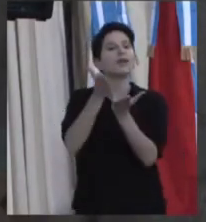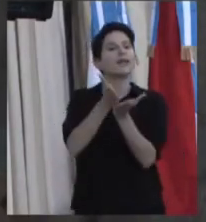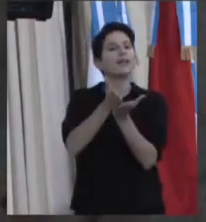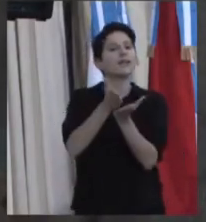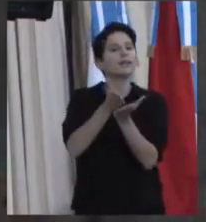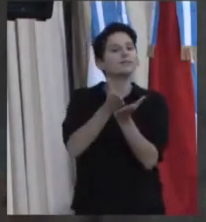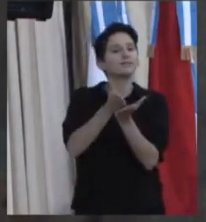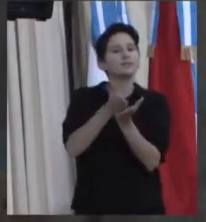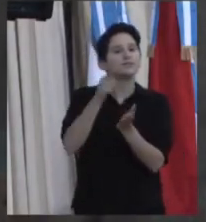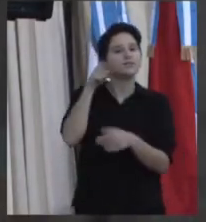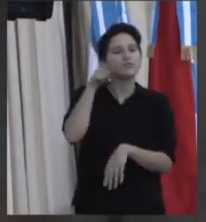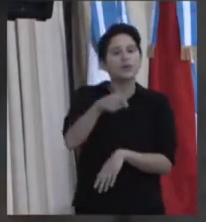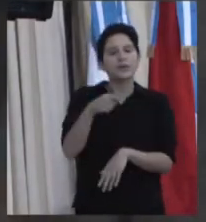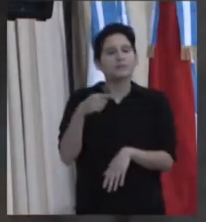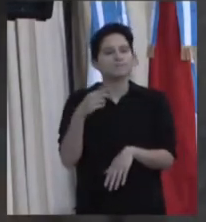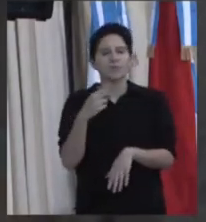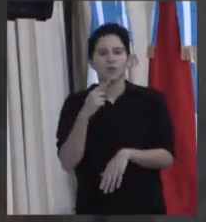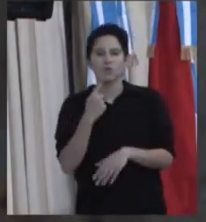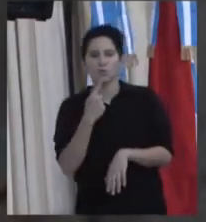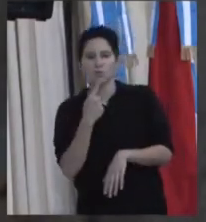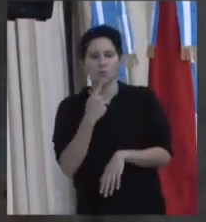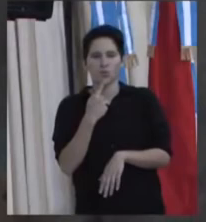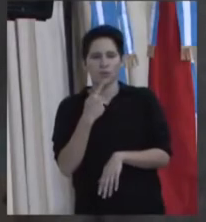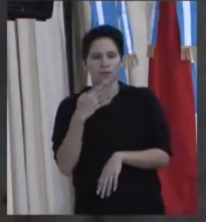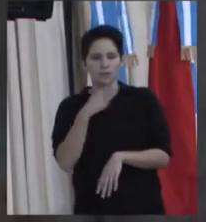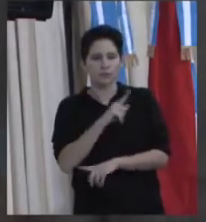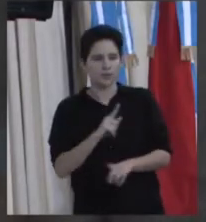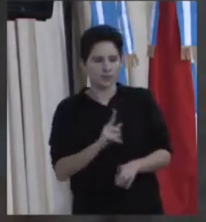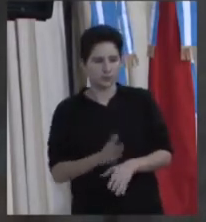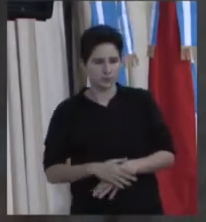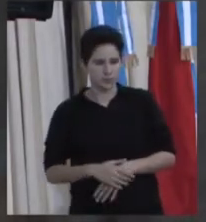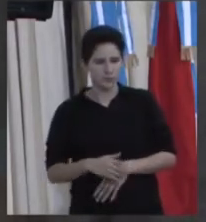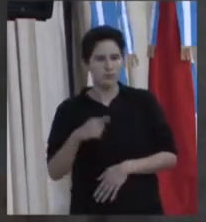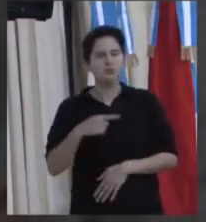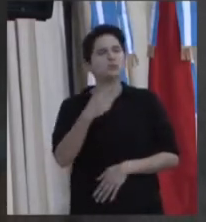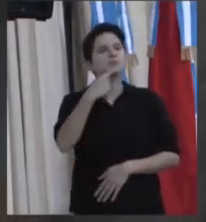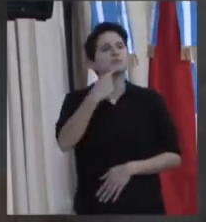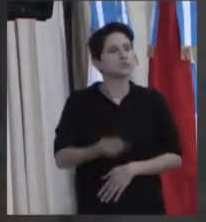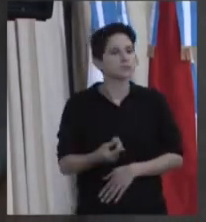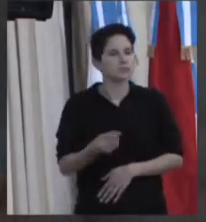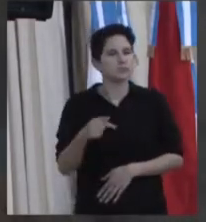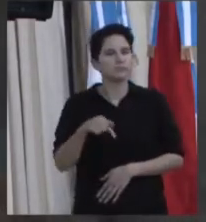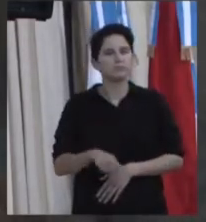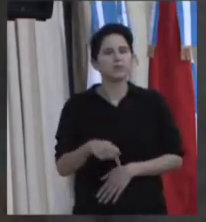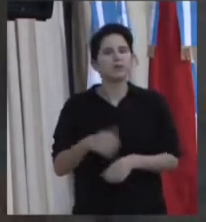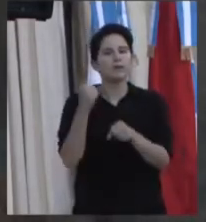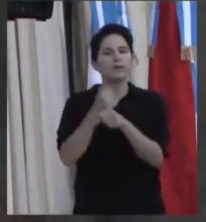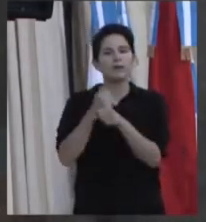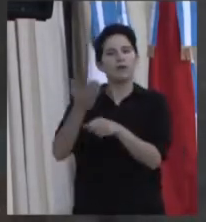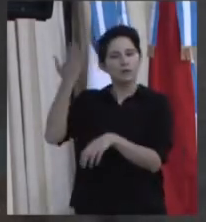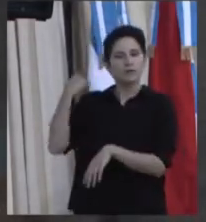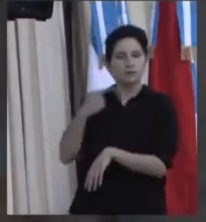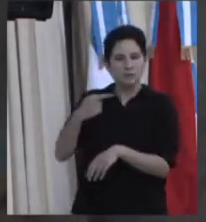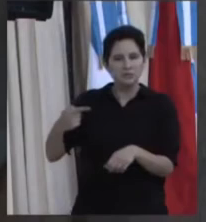no hacen sino crear un mar de confusiones. Me pregunto, todo lo que venimos trabajando, lo que se trabajó la semana pasada